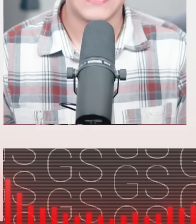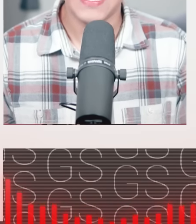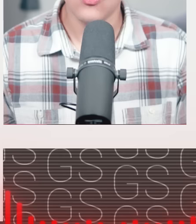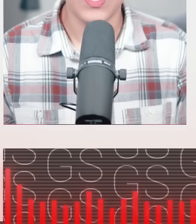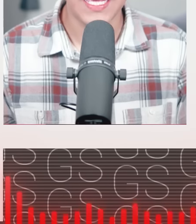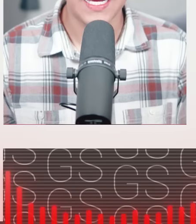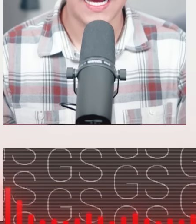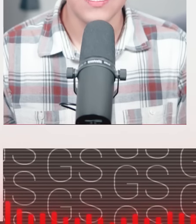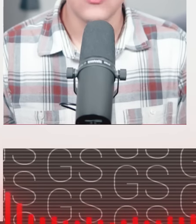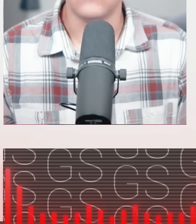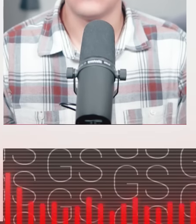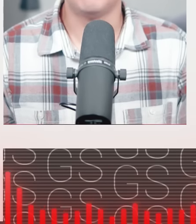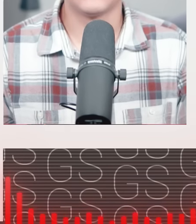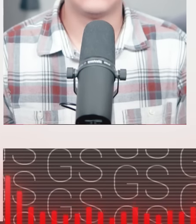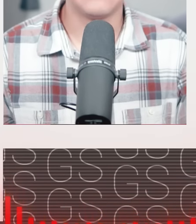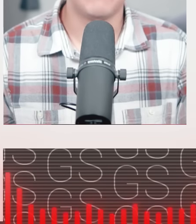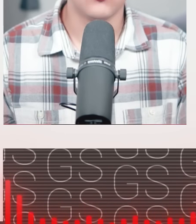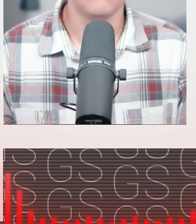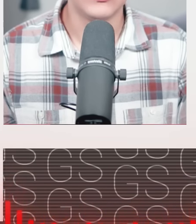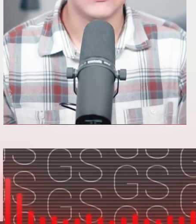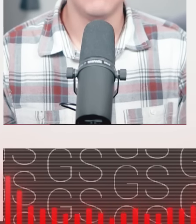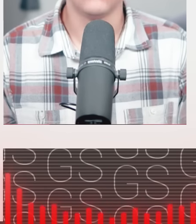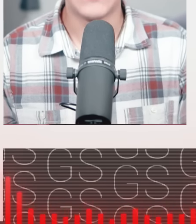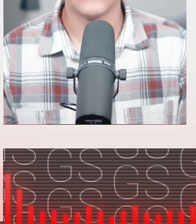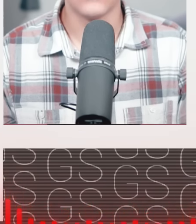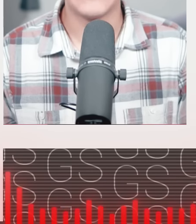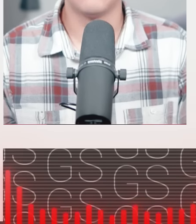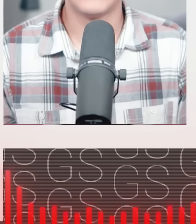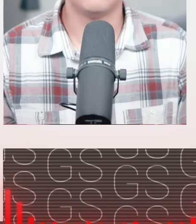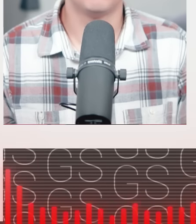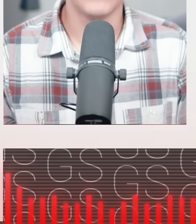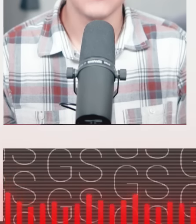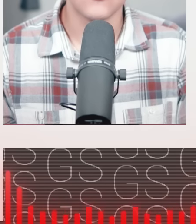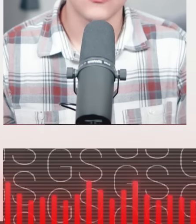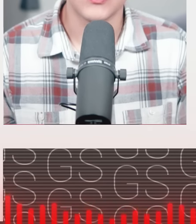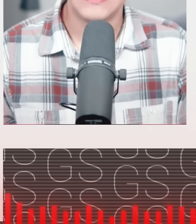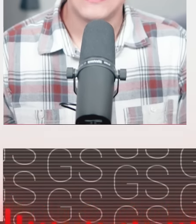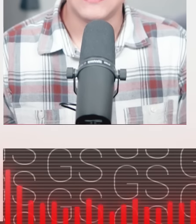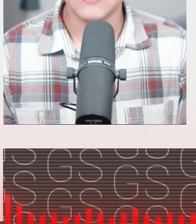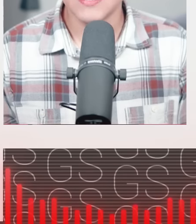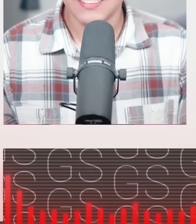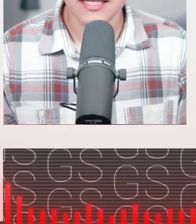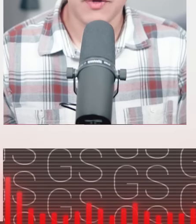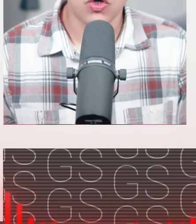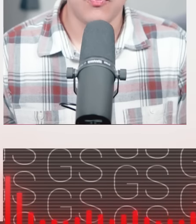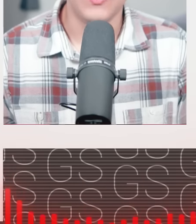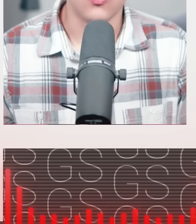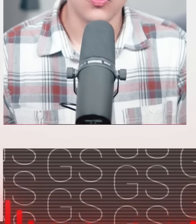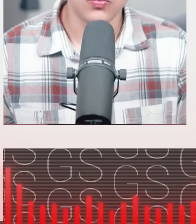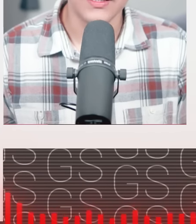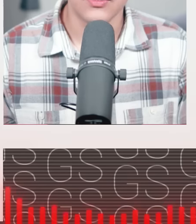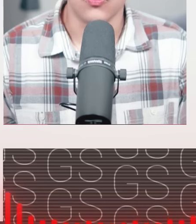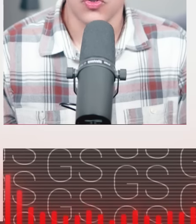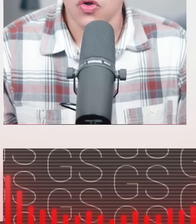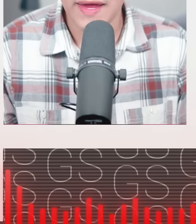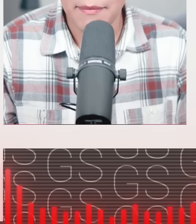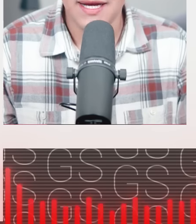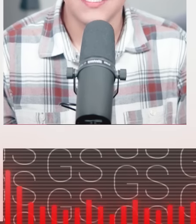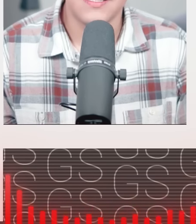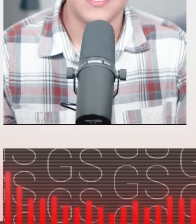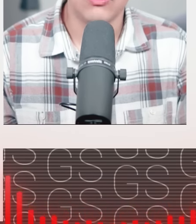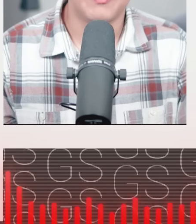que haga lo que haga, no le perdonará el pago multimillonario que debe de impuestos. Y es que Salinas Pliego publicó un tuit con tono